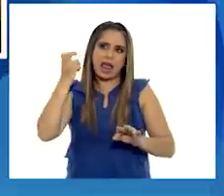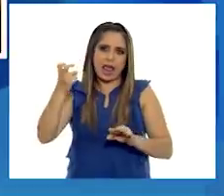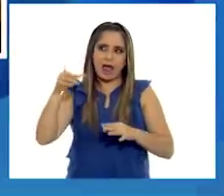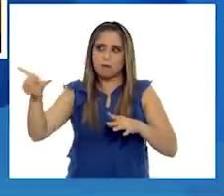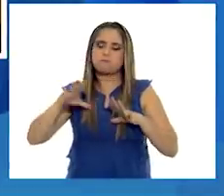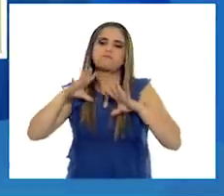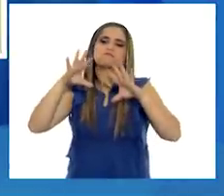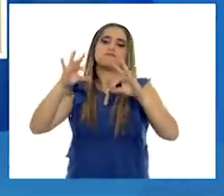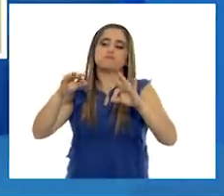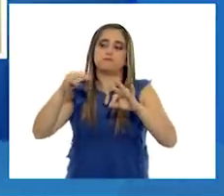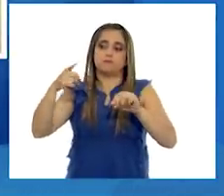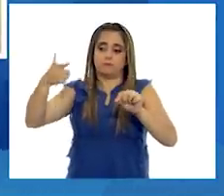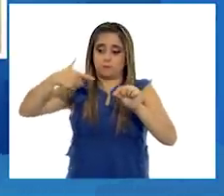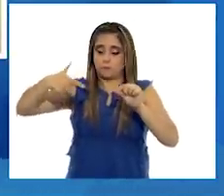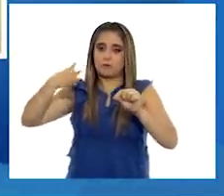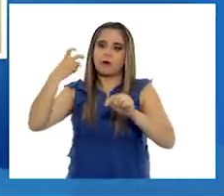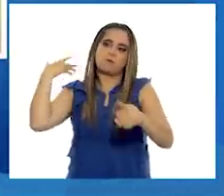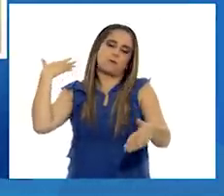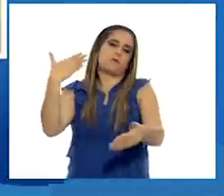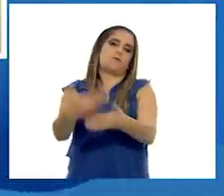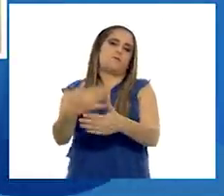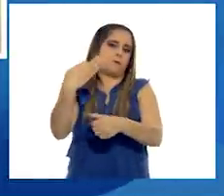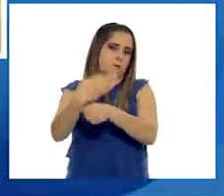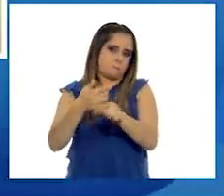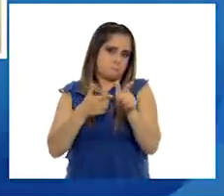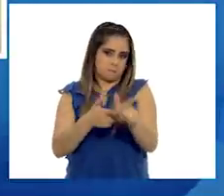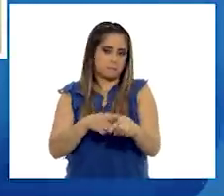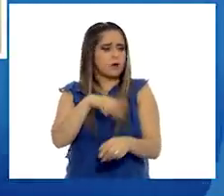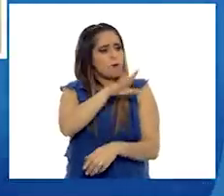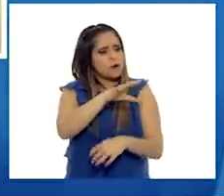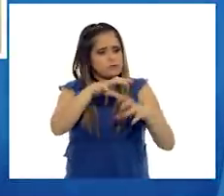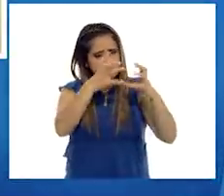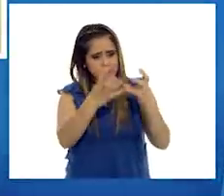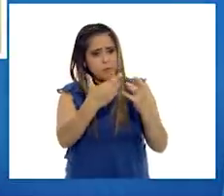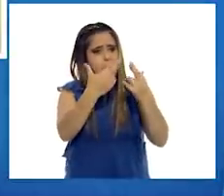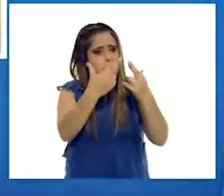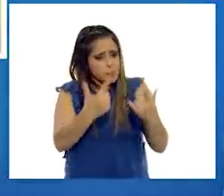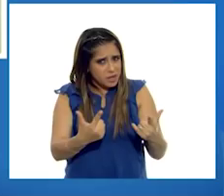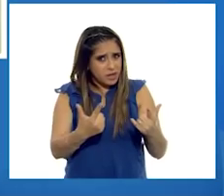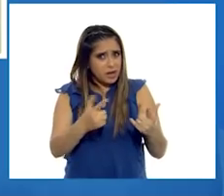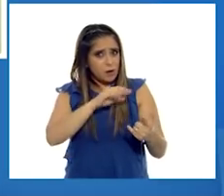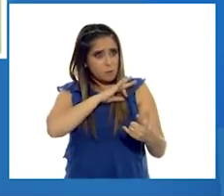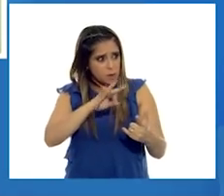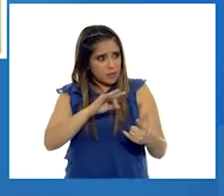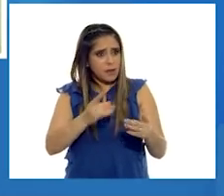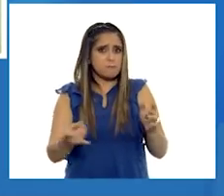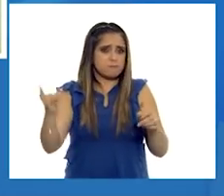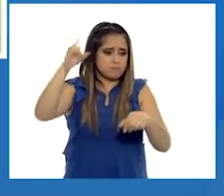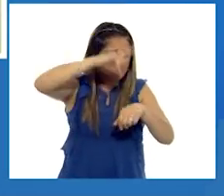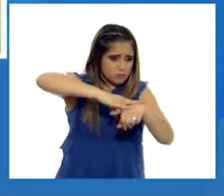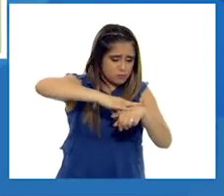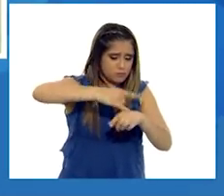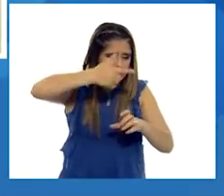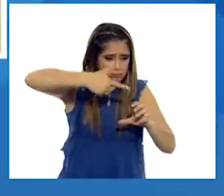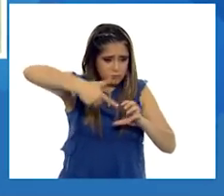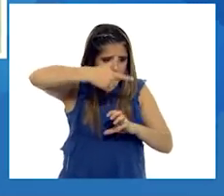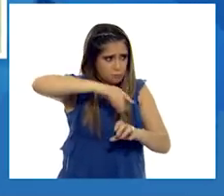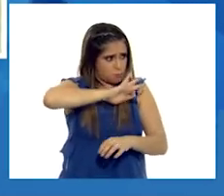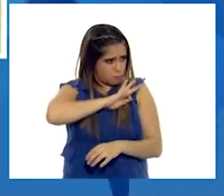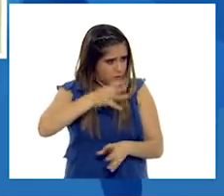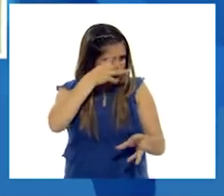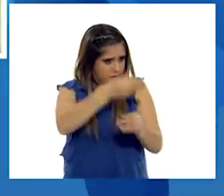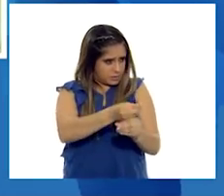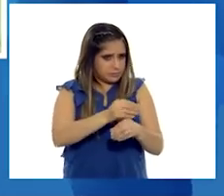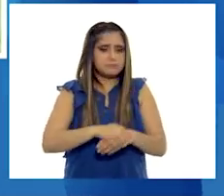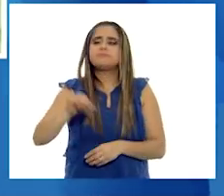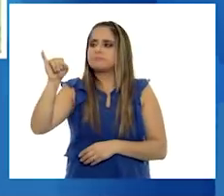así trabajamos. Cuando una pieza se fractura o se rompe, ¿hay manera de parcharla, de curarla, digamos? Sí tiene